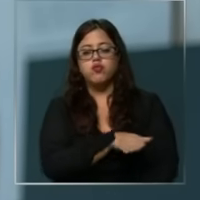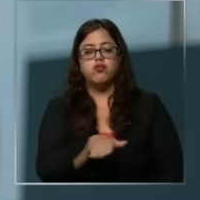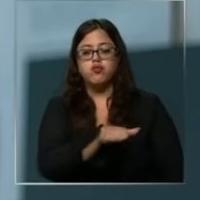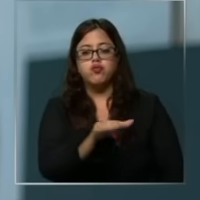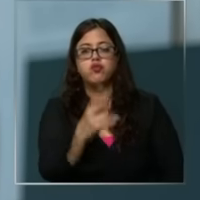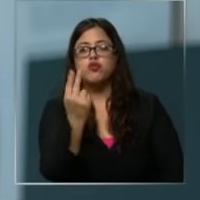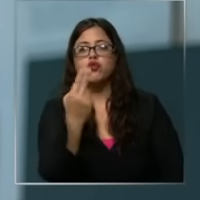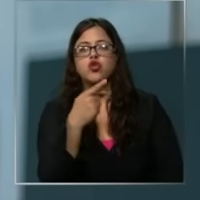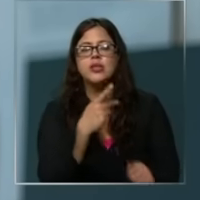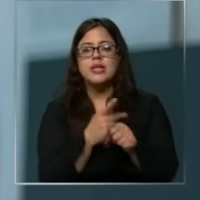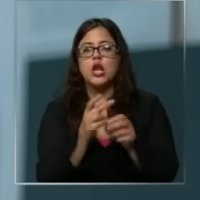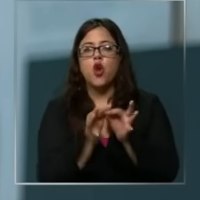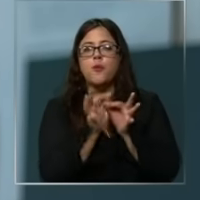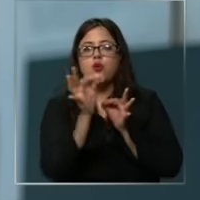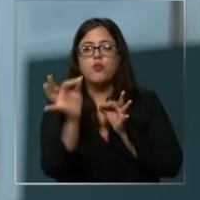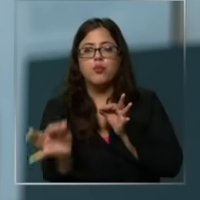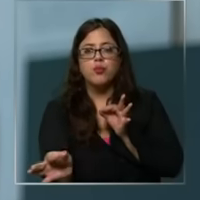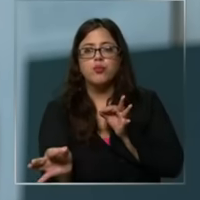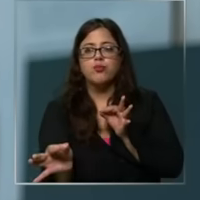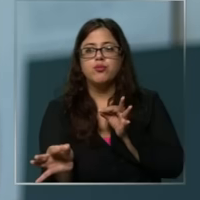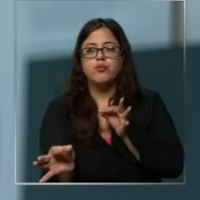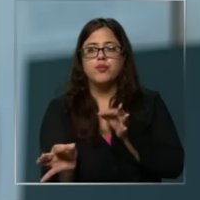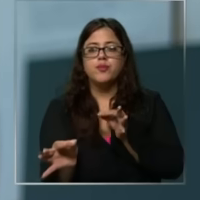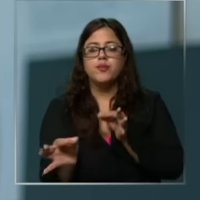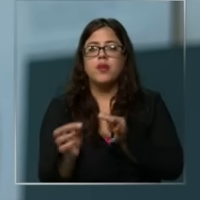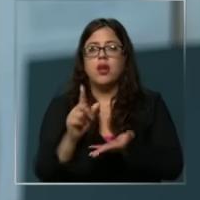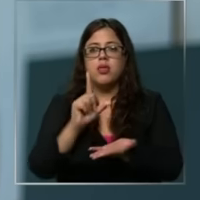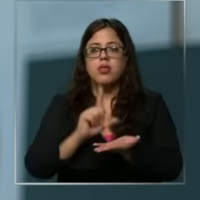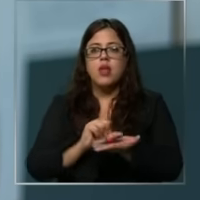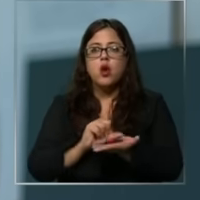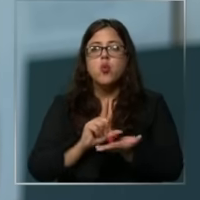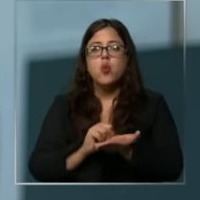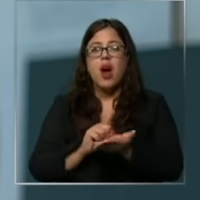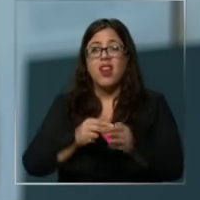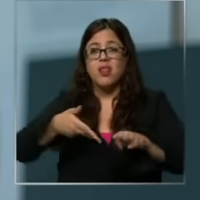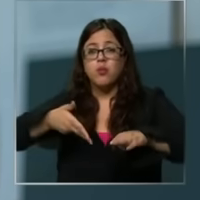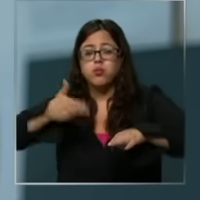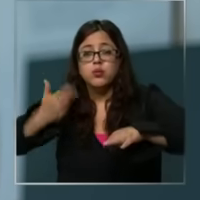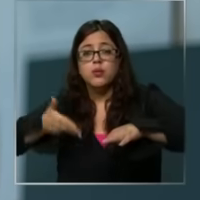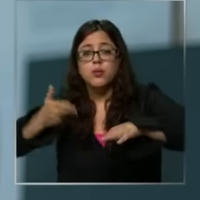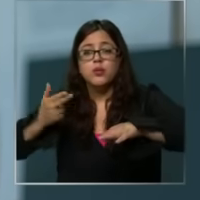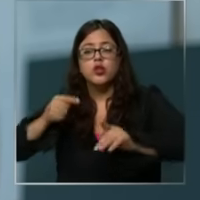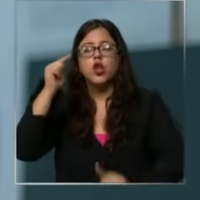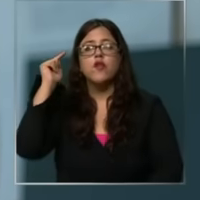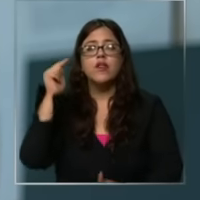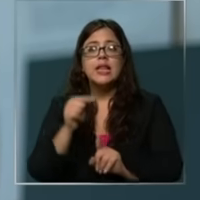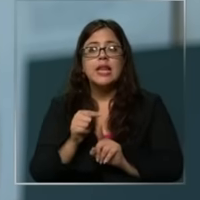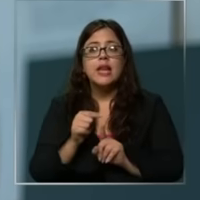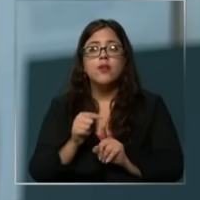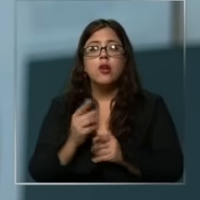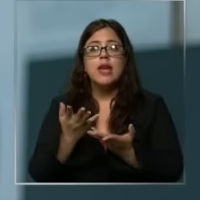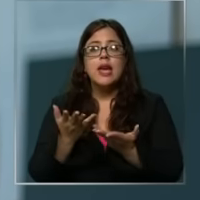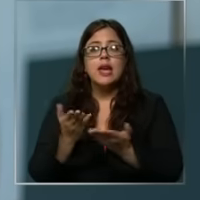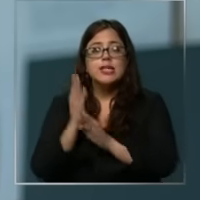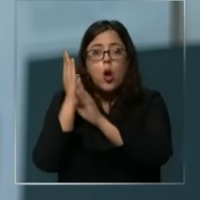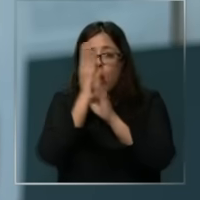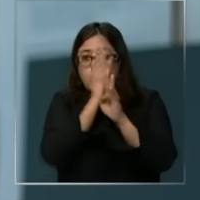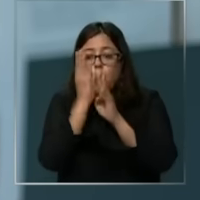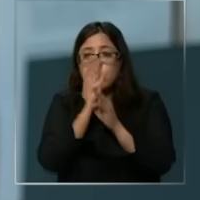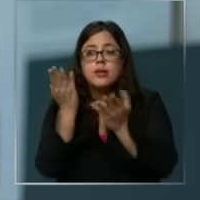aproximadamente 12 kilómetros de distancia desde el sitio donde se desarrollaron los disparos, con el propósito de ocultarlo